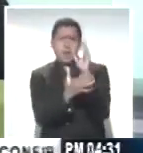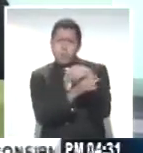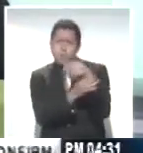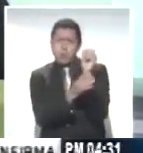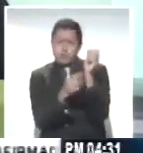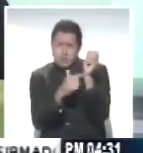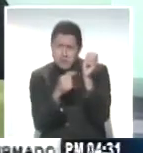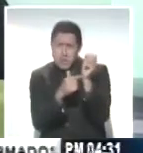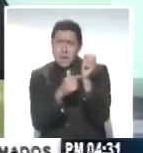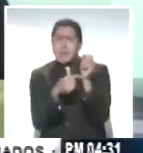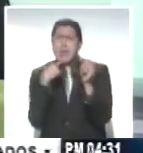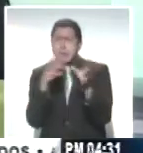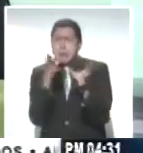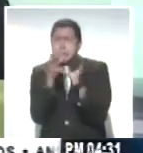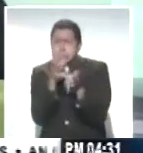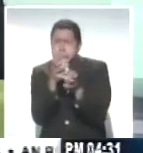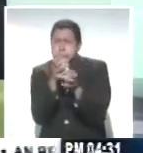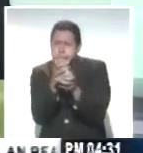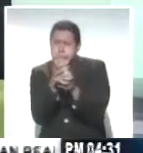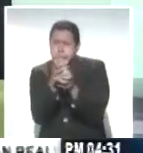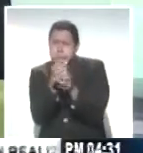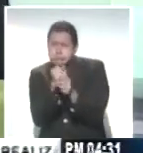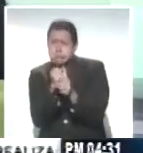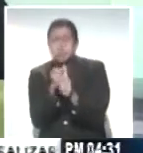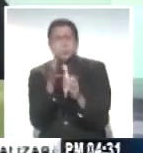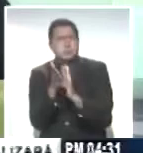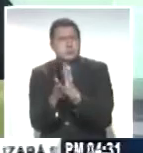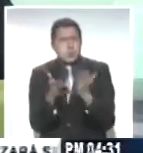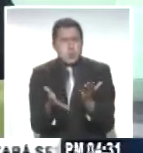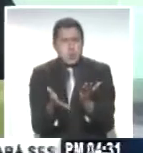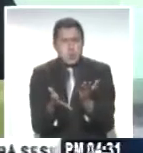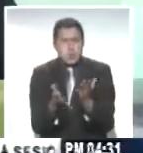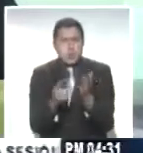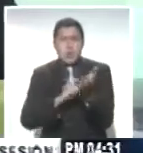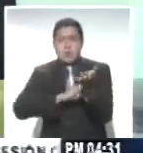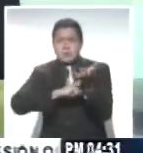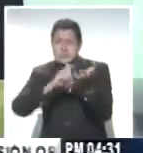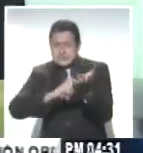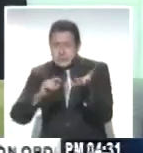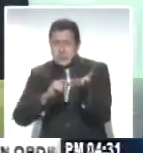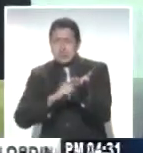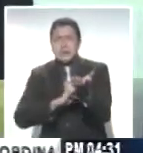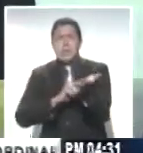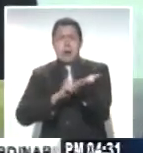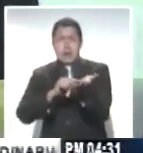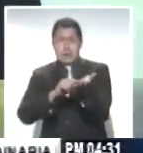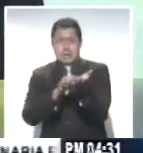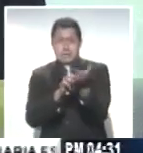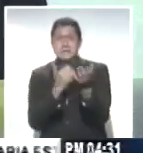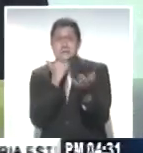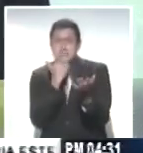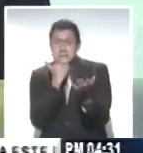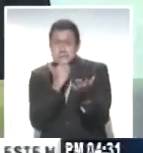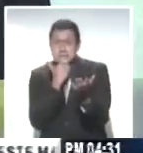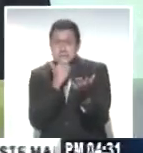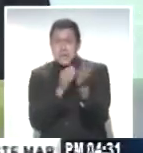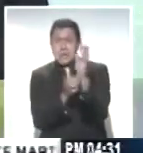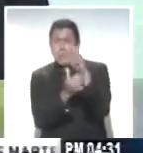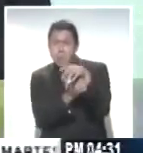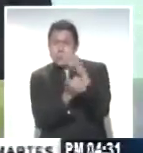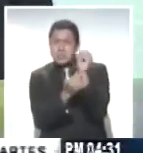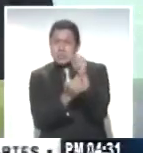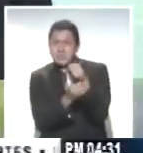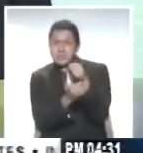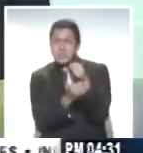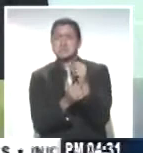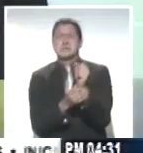muñeca y que va a delimitar lo que son las partes de los tendones y del nervio ubicado a nivel de la muñeca, es